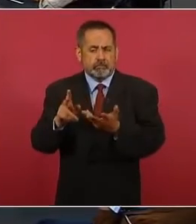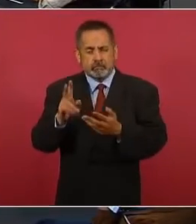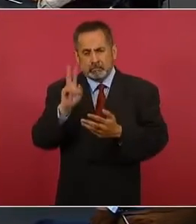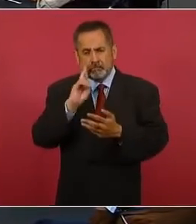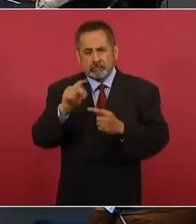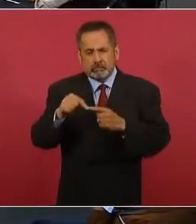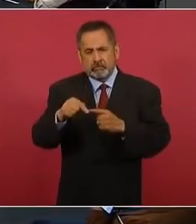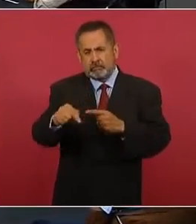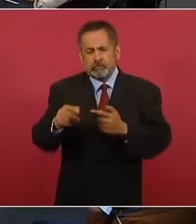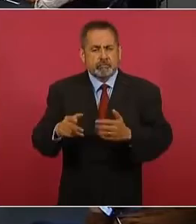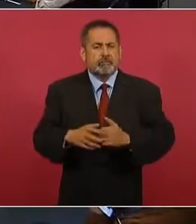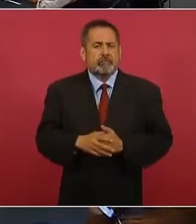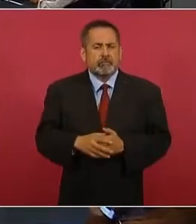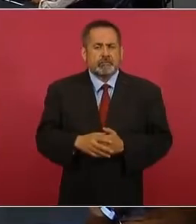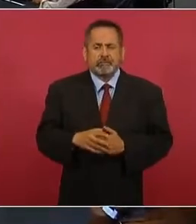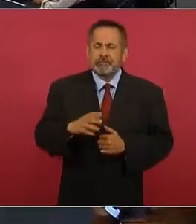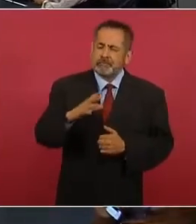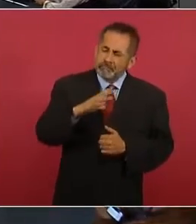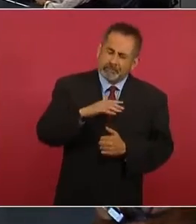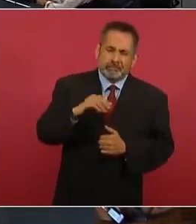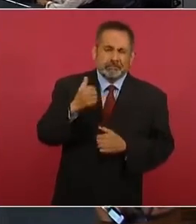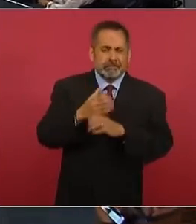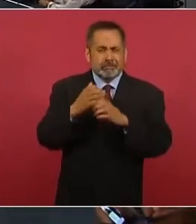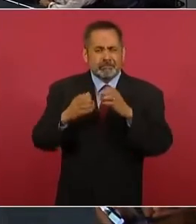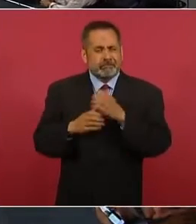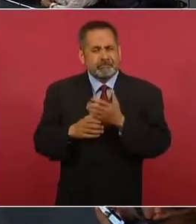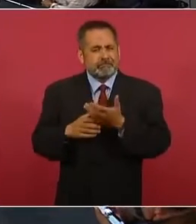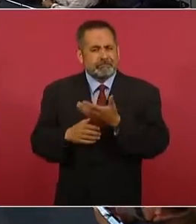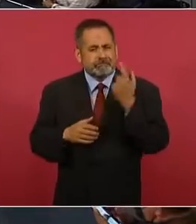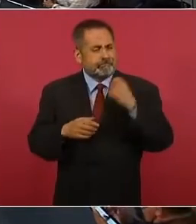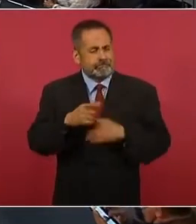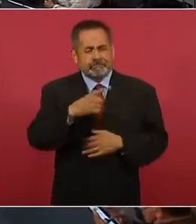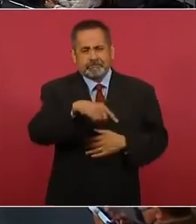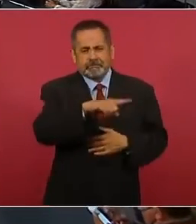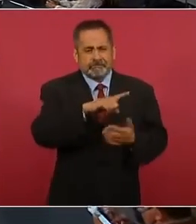sea cierto. Y hay otra cosa que tampoco ven